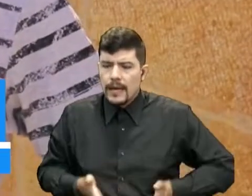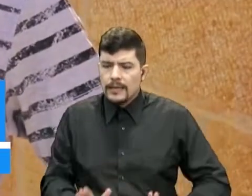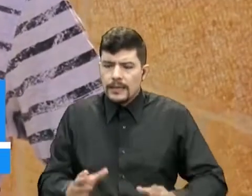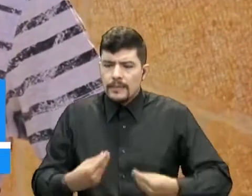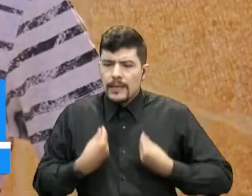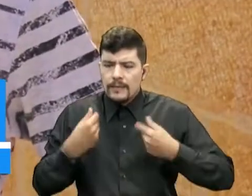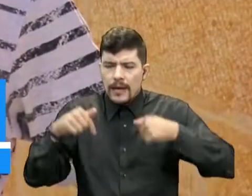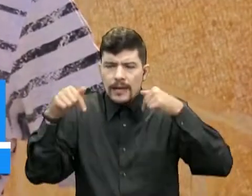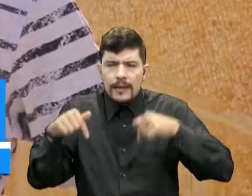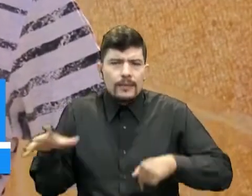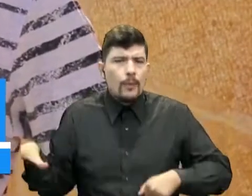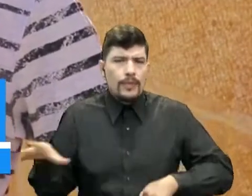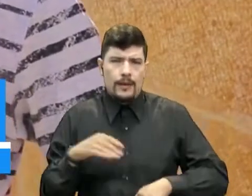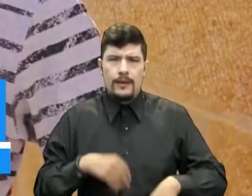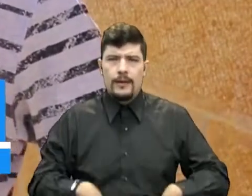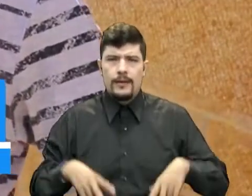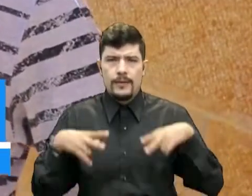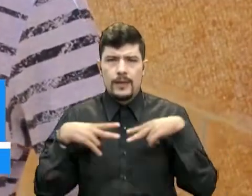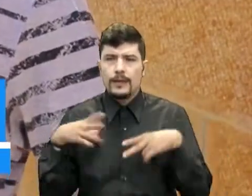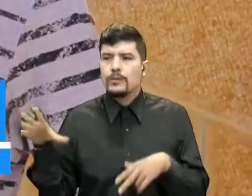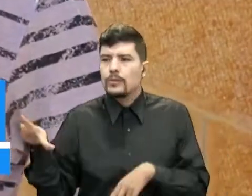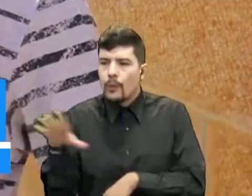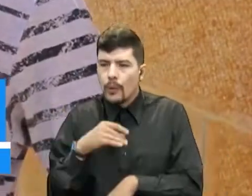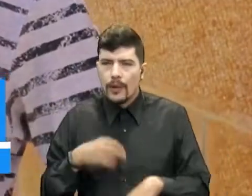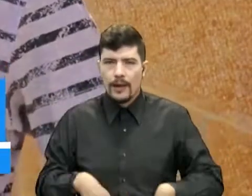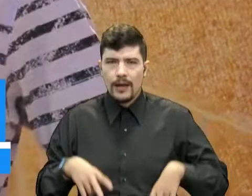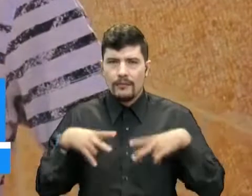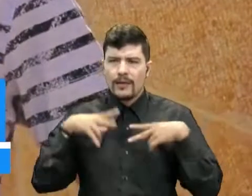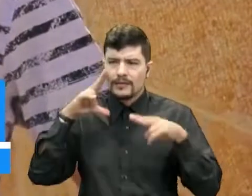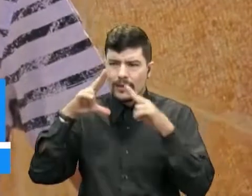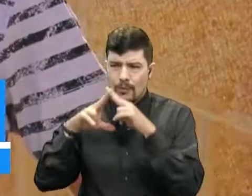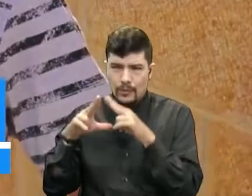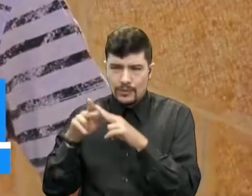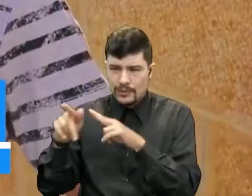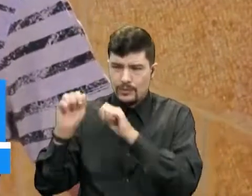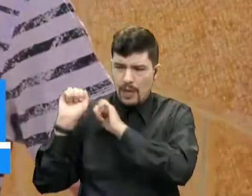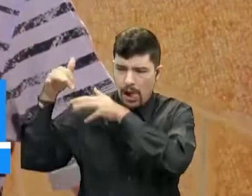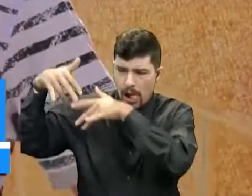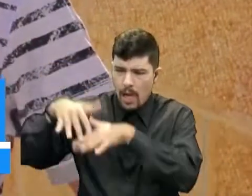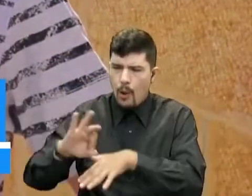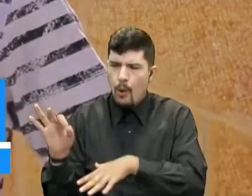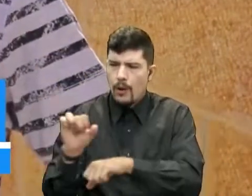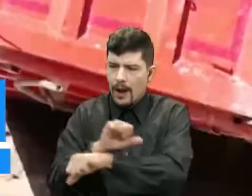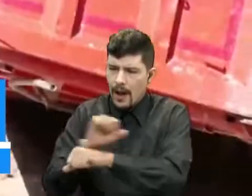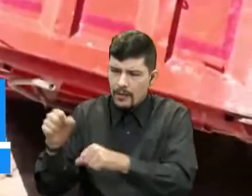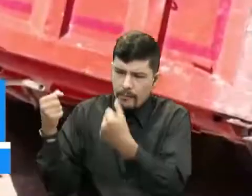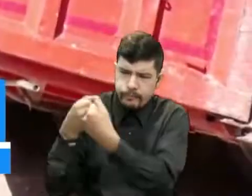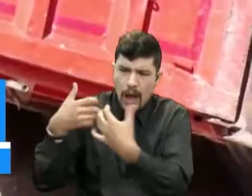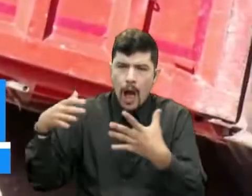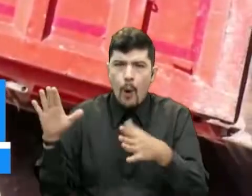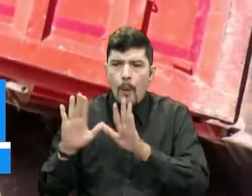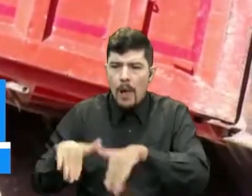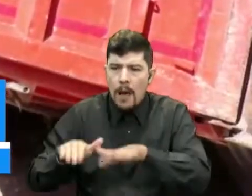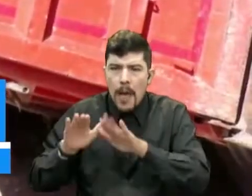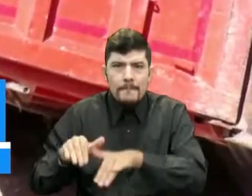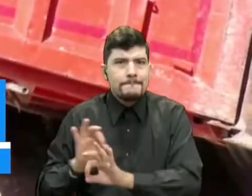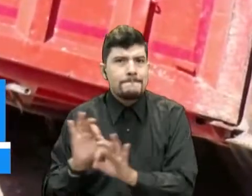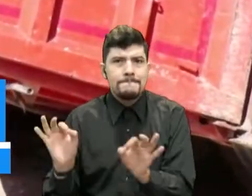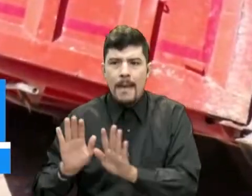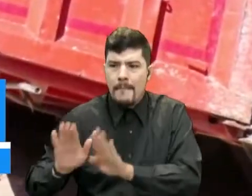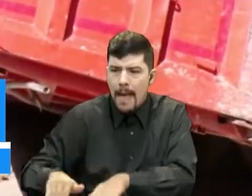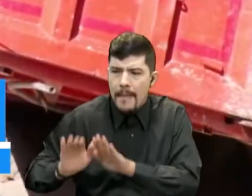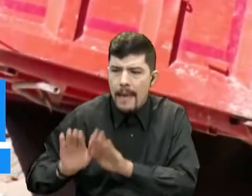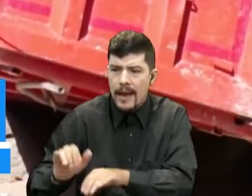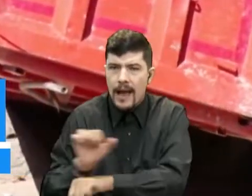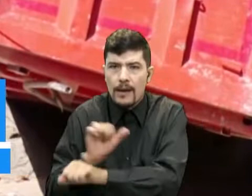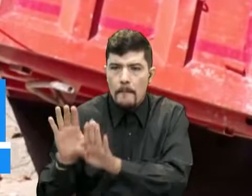y eso antes, toda la vida ha sido eso, el derrumbe, se quedan sin frenos y acaban